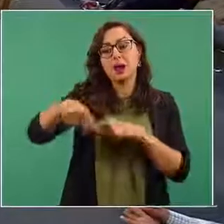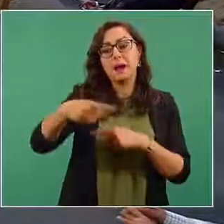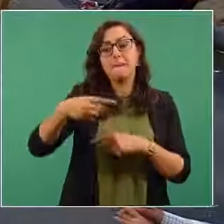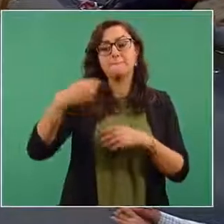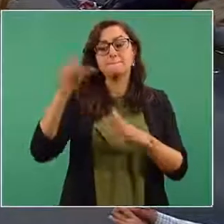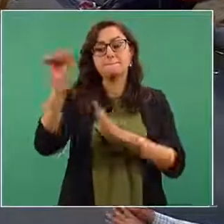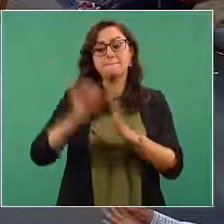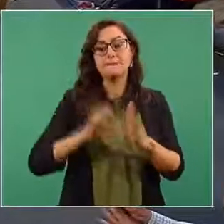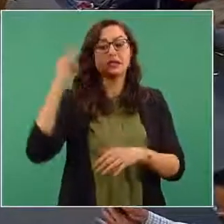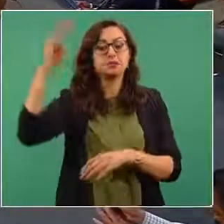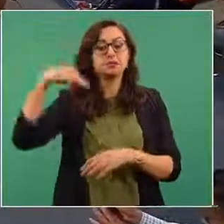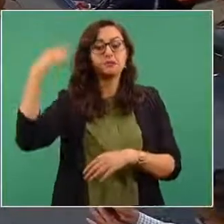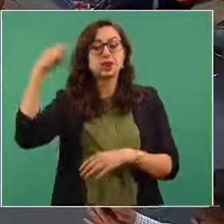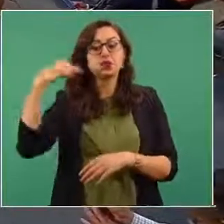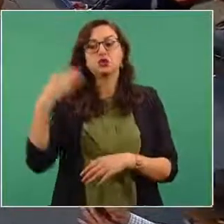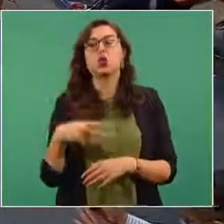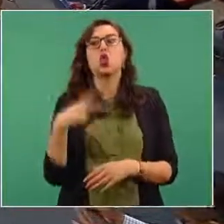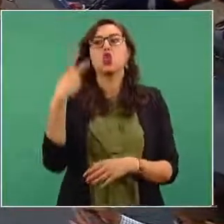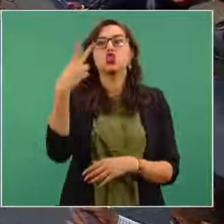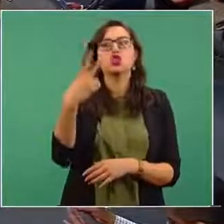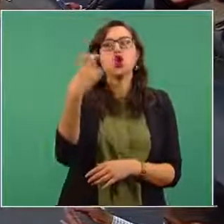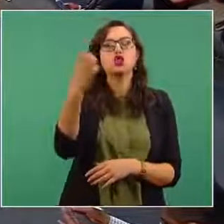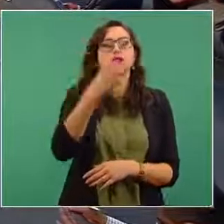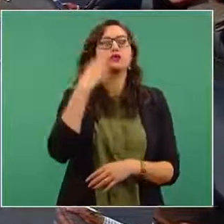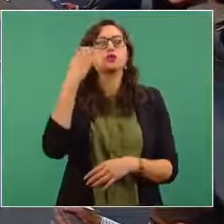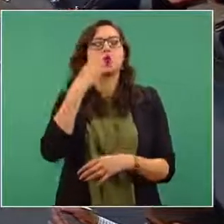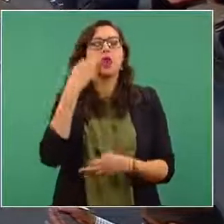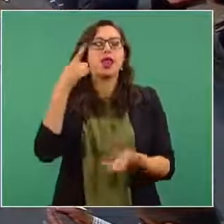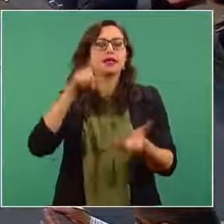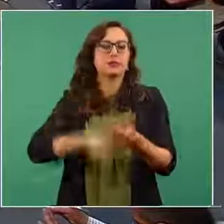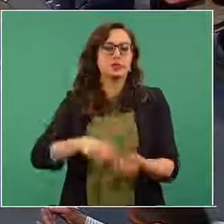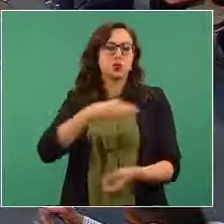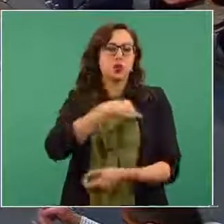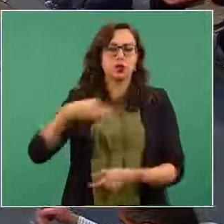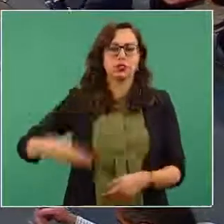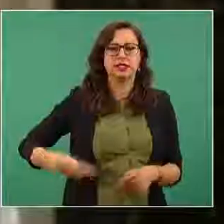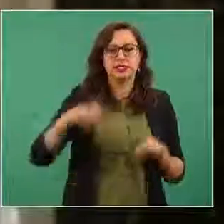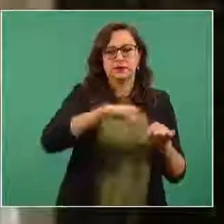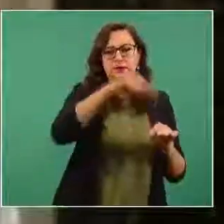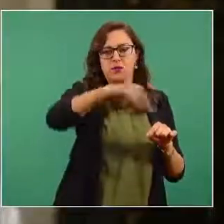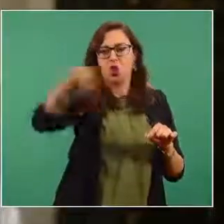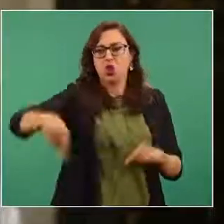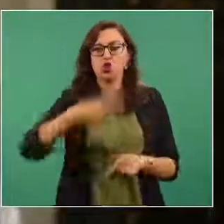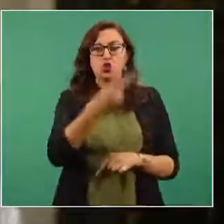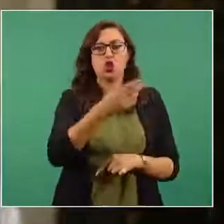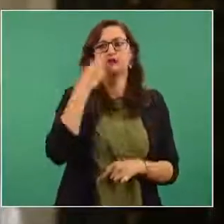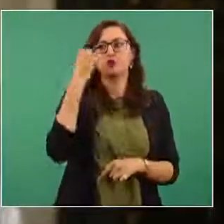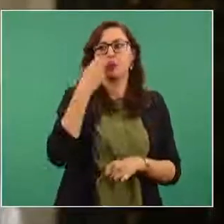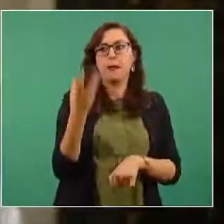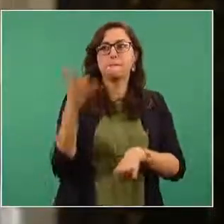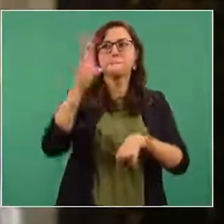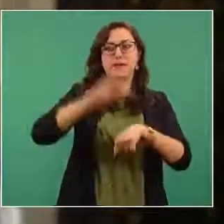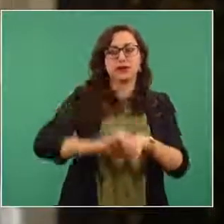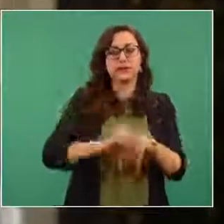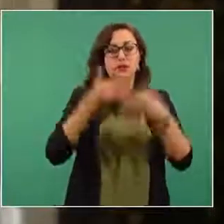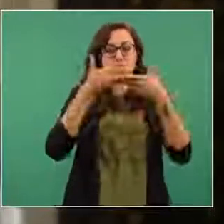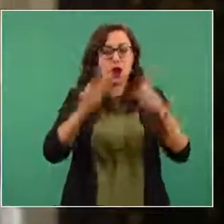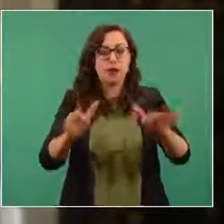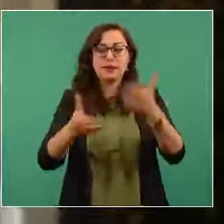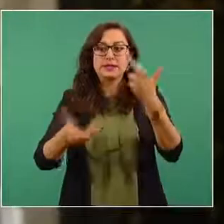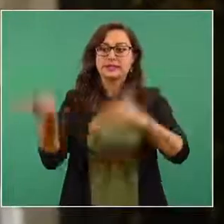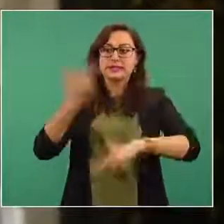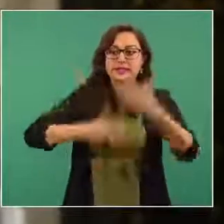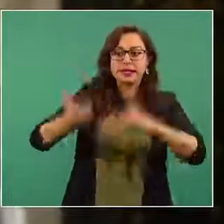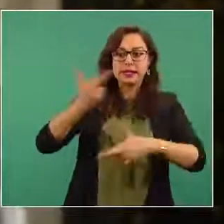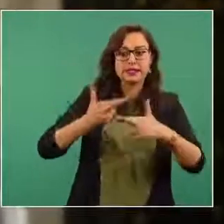como un proyecto de ensayo. El secretario de Educación de esta entidad dijo que se envió a la Secretaría de Salud un padrón de 45,000